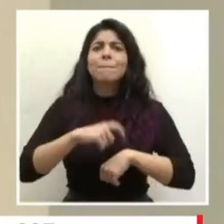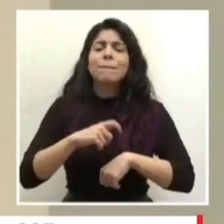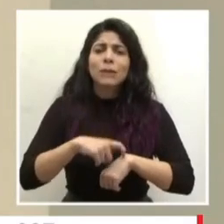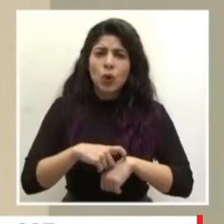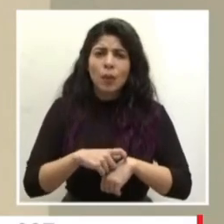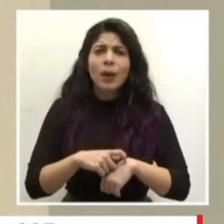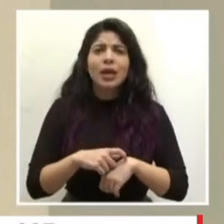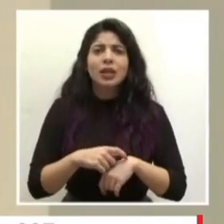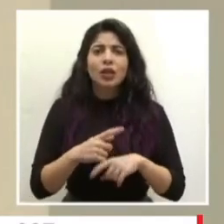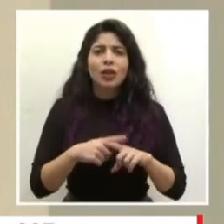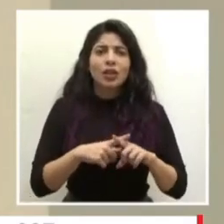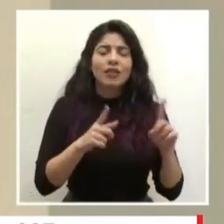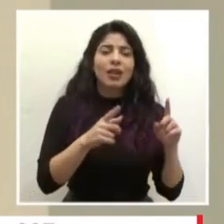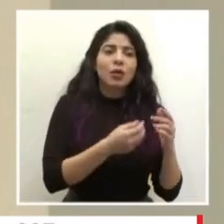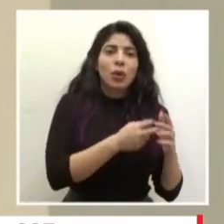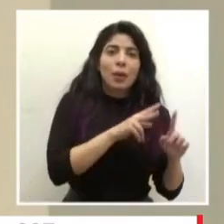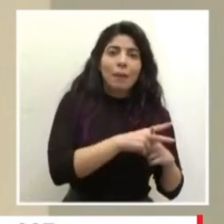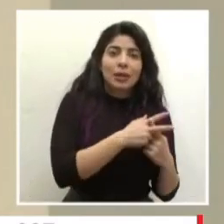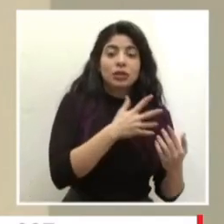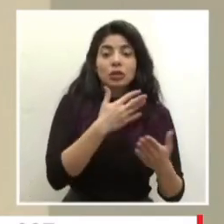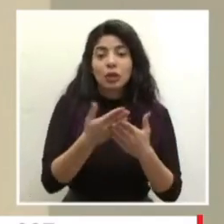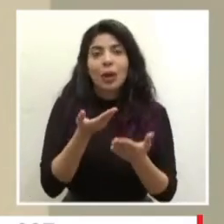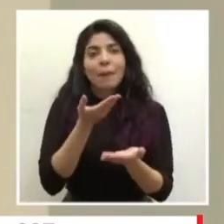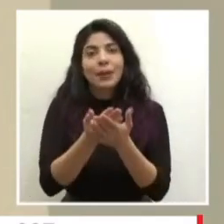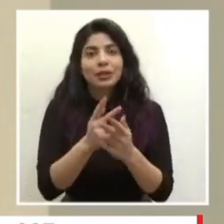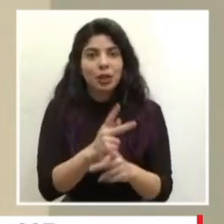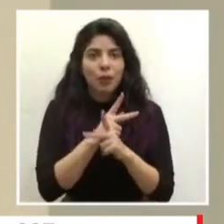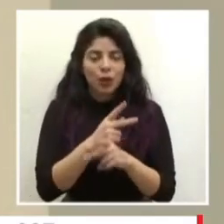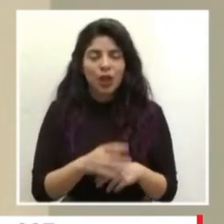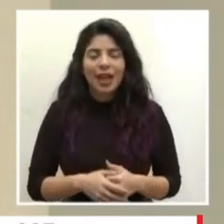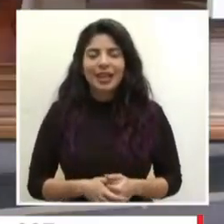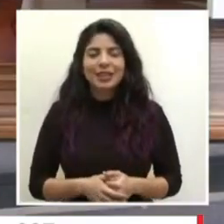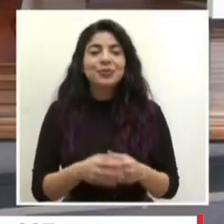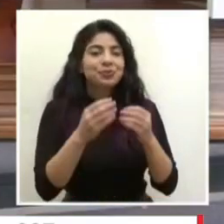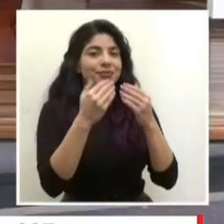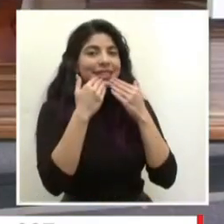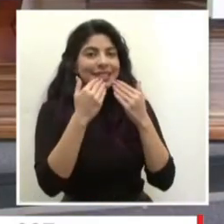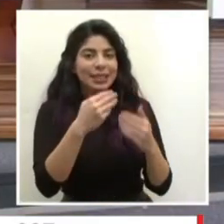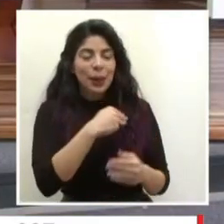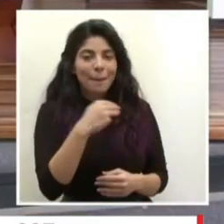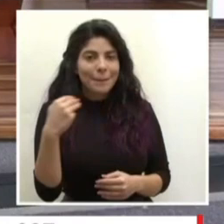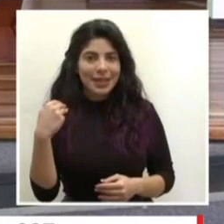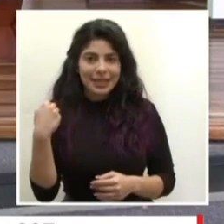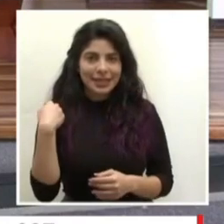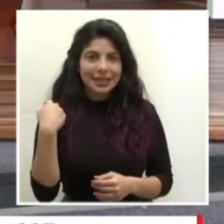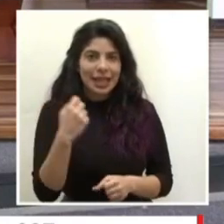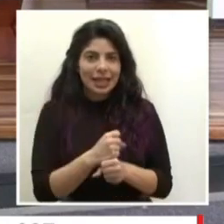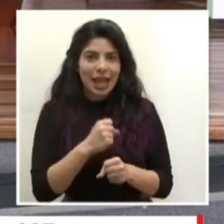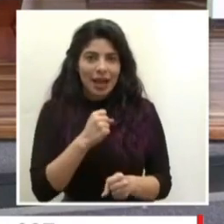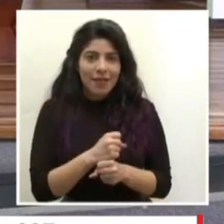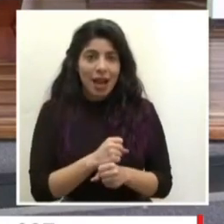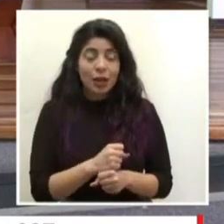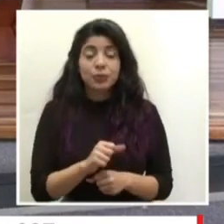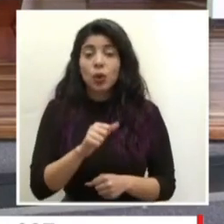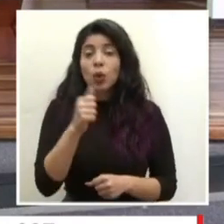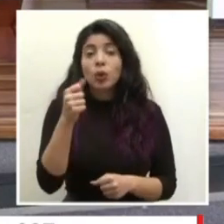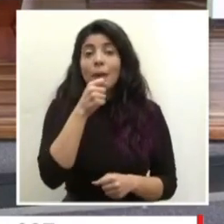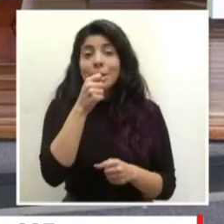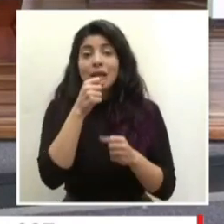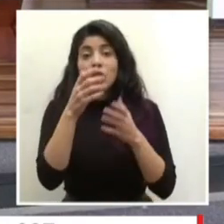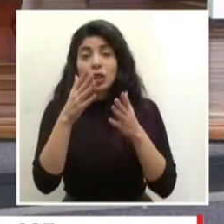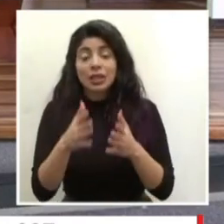A cuando nació y, por supuesto, presentamos Proteger. Muchas gracias a la ministra de Trabajo. El siguiente colega